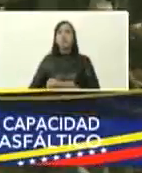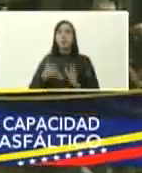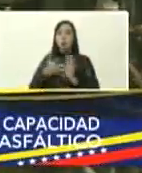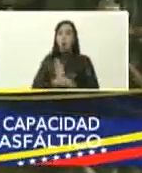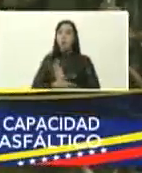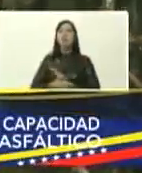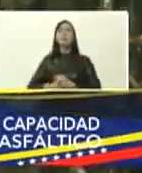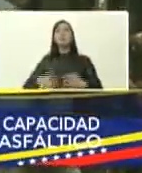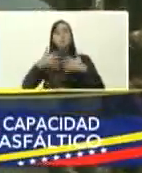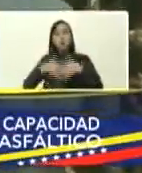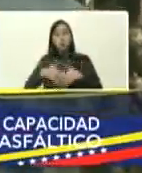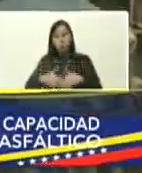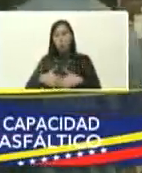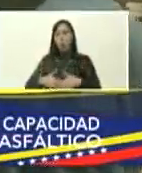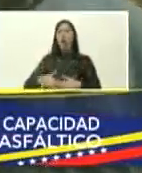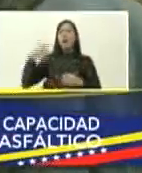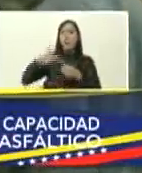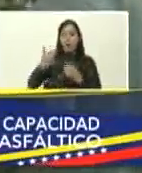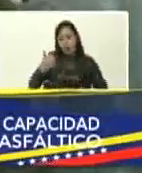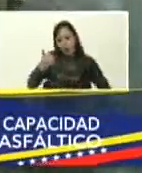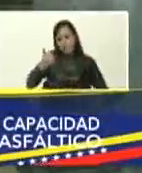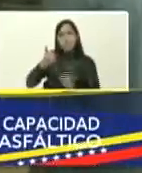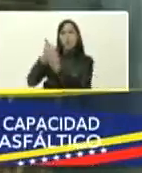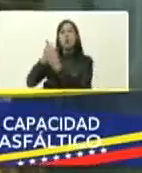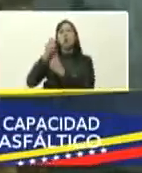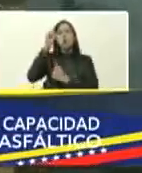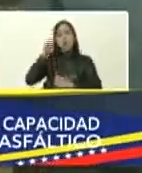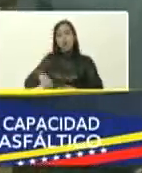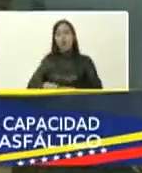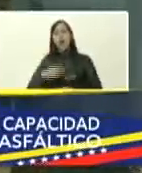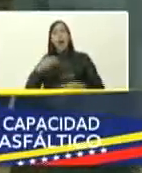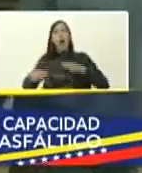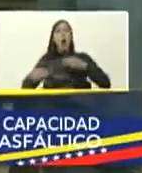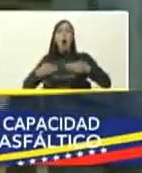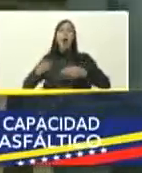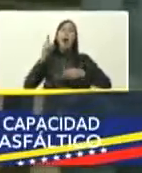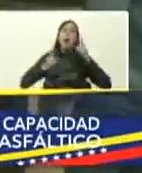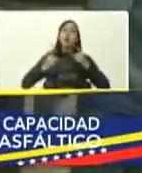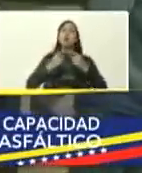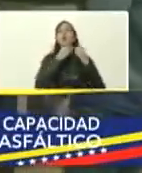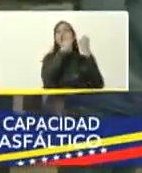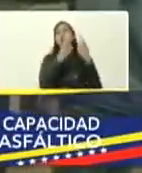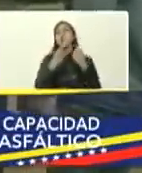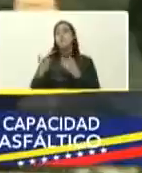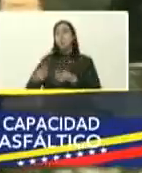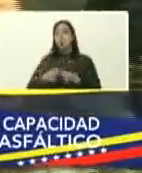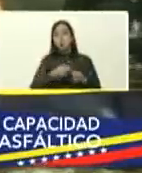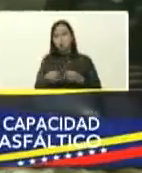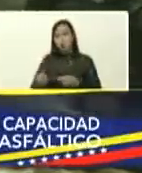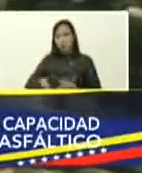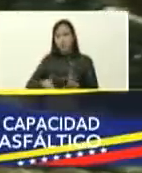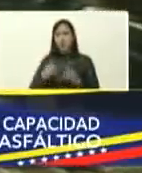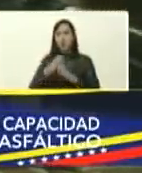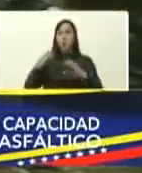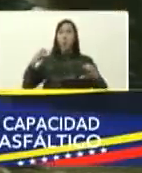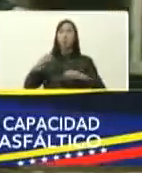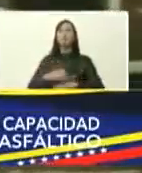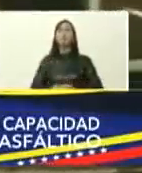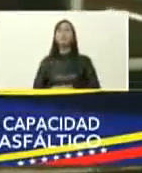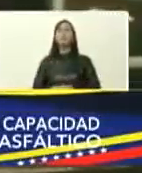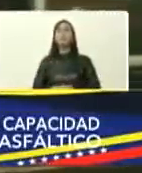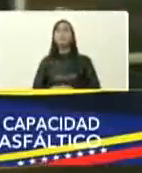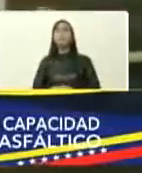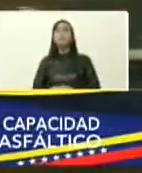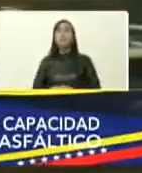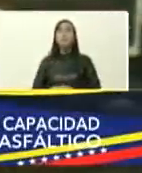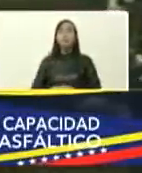nuestra industria PDVSA y algunos polímeros son importados. También es importante resaltar que de esta producción, de cada 10 rollos